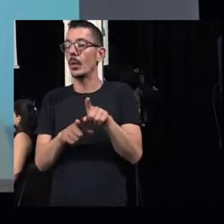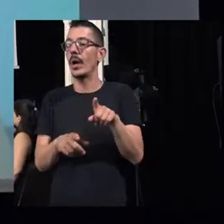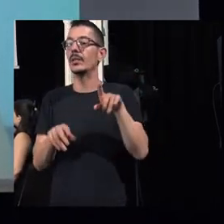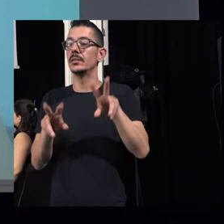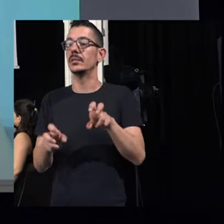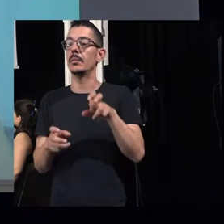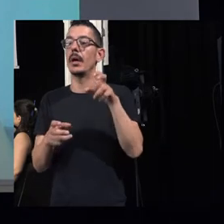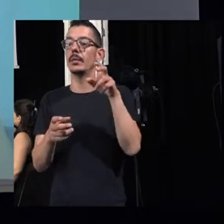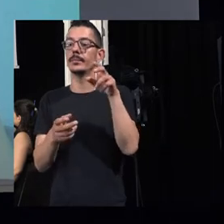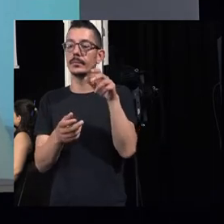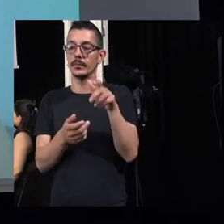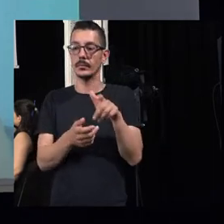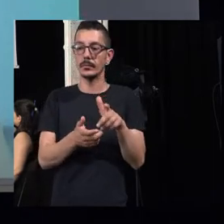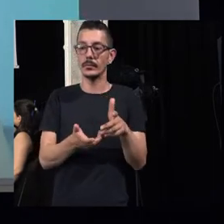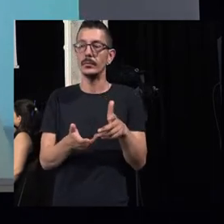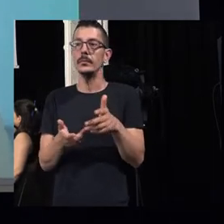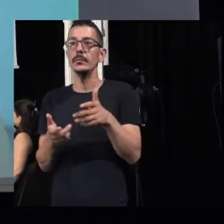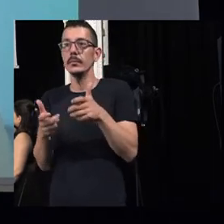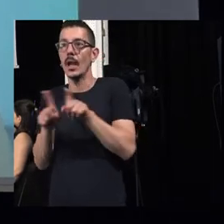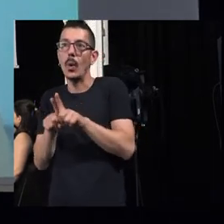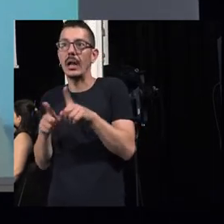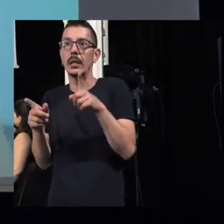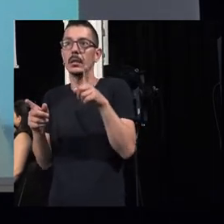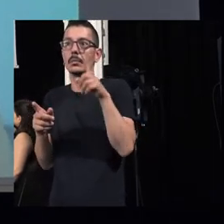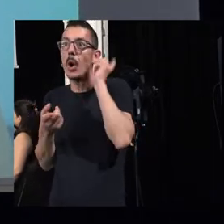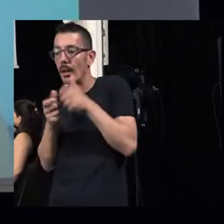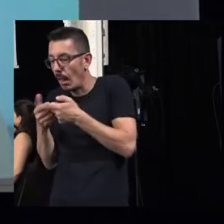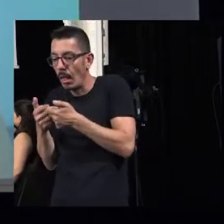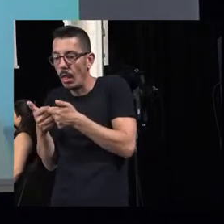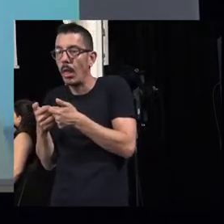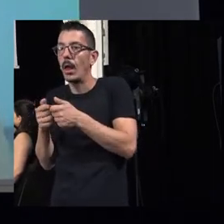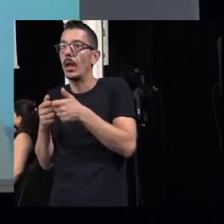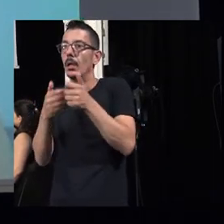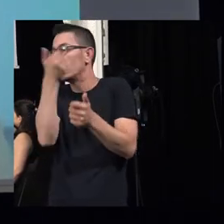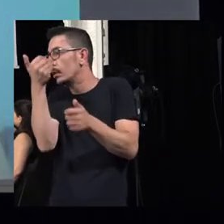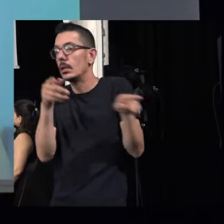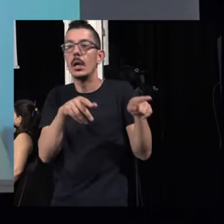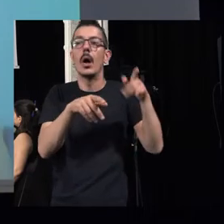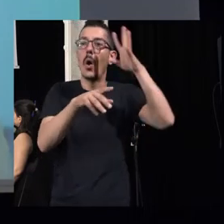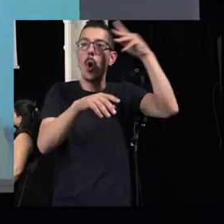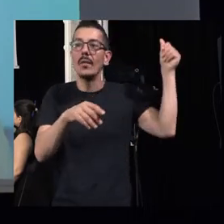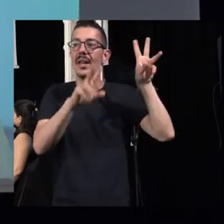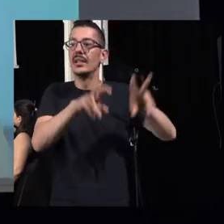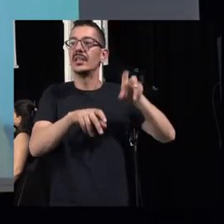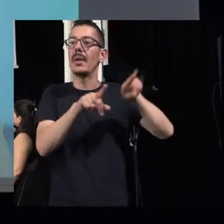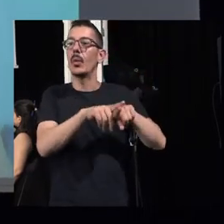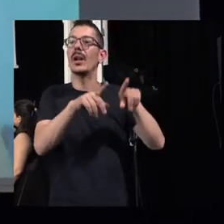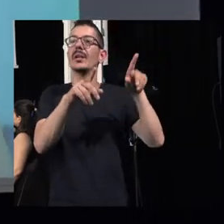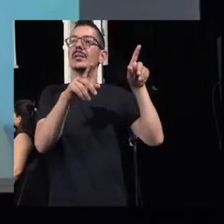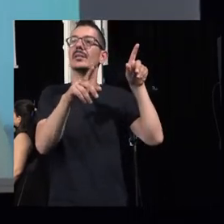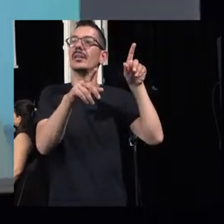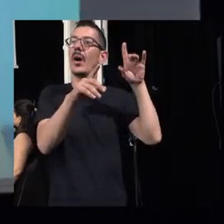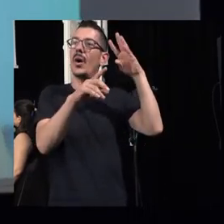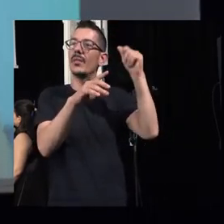conocer en realidad la memoria de nuestro movimiento, y olvidar es repetir errores